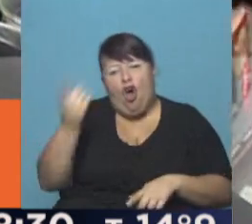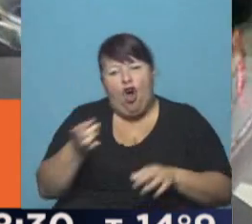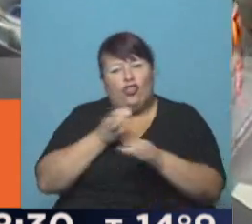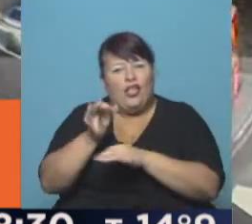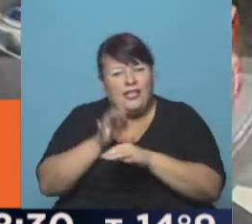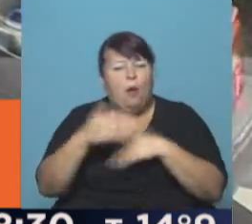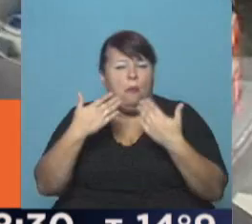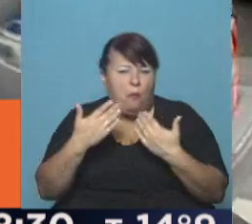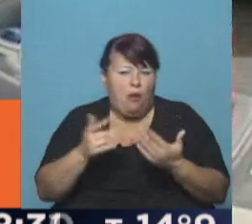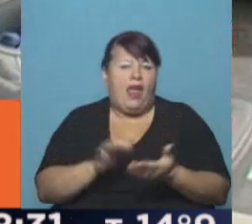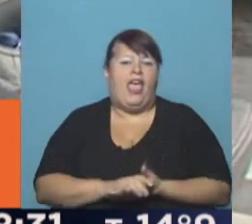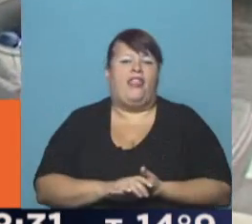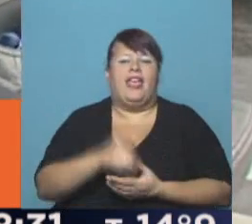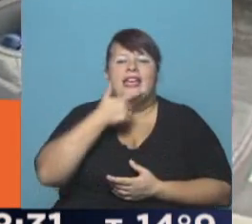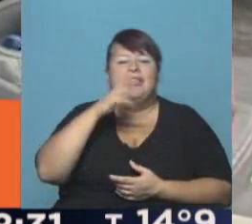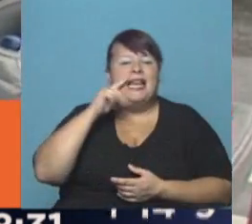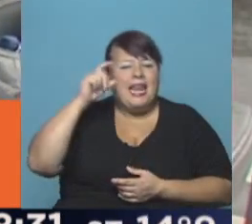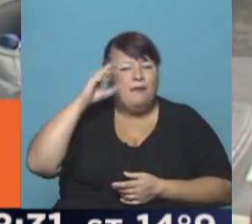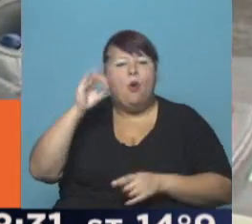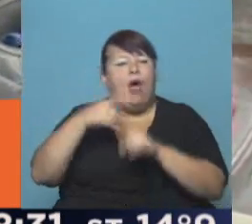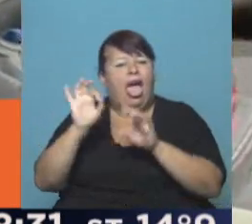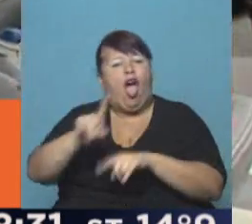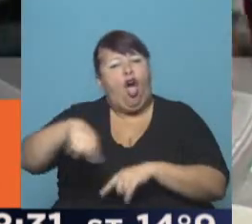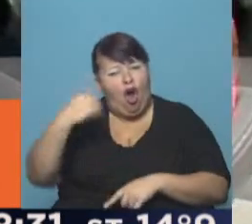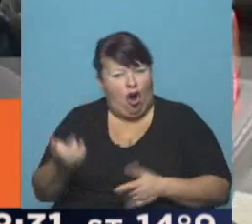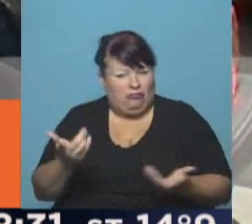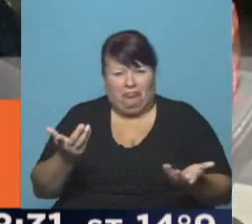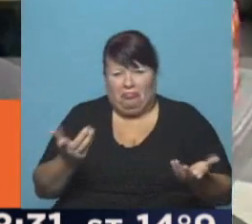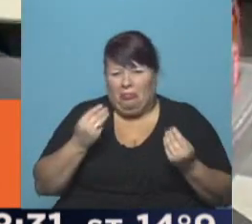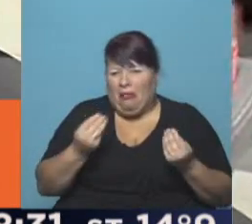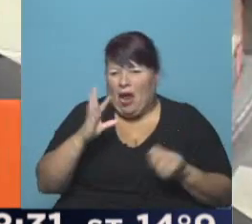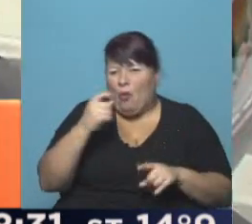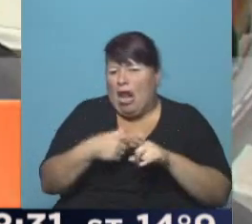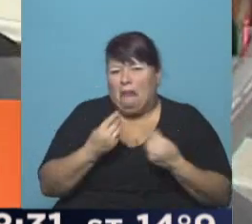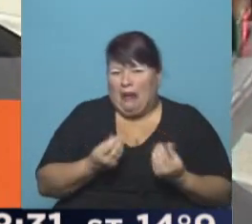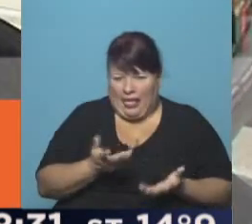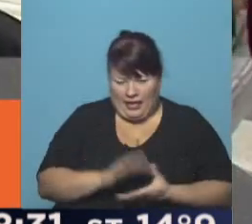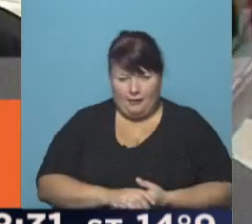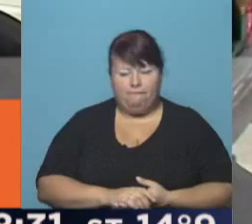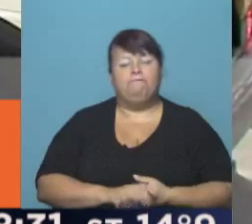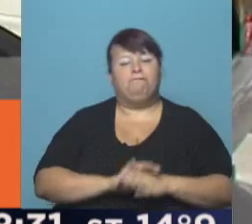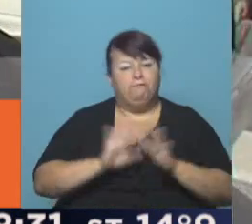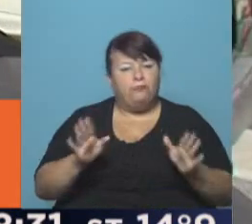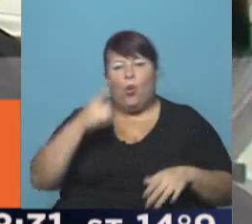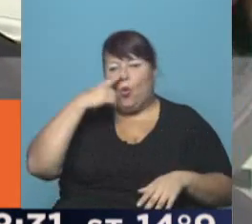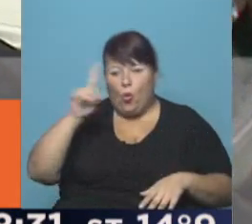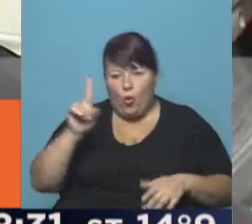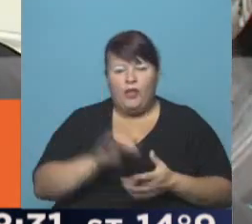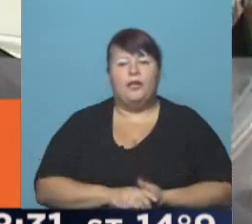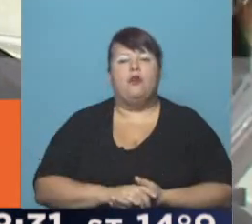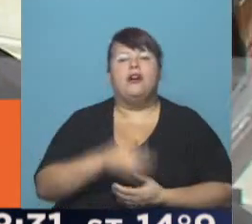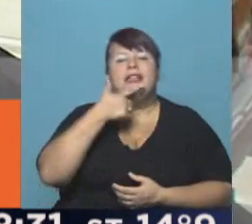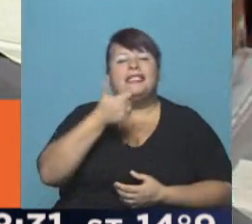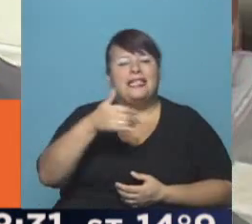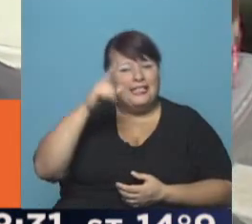tutoriales donde se puede hacer slime sin bórax, realmente no tiene sentido utilizar el bórax, ¿no? Doctor, por último, ¿el